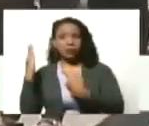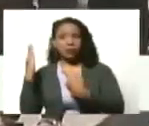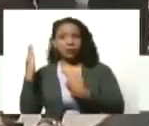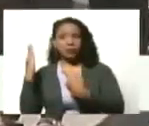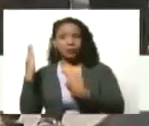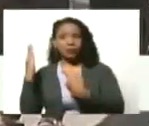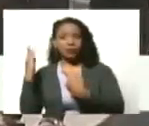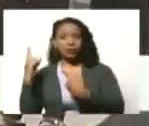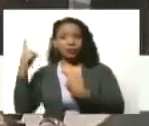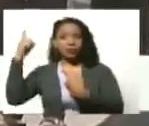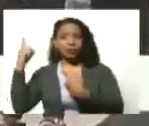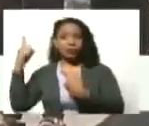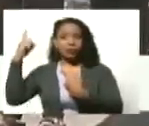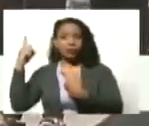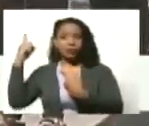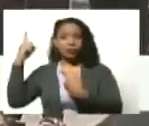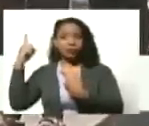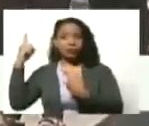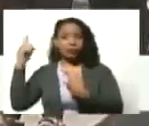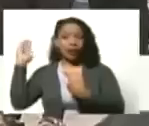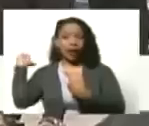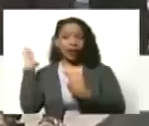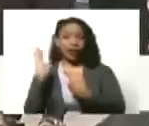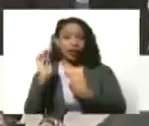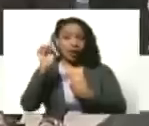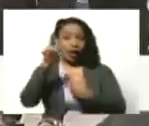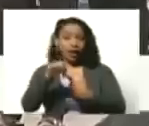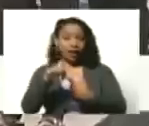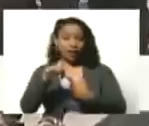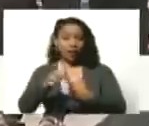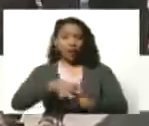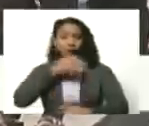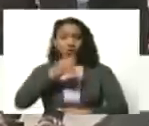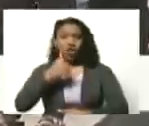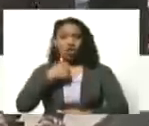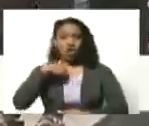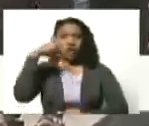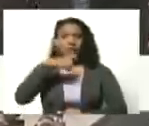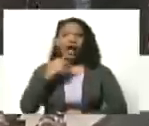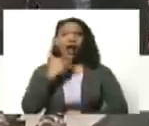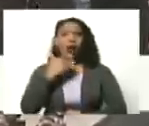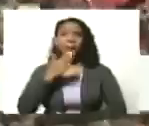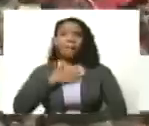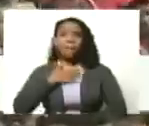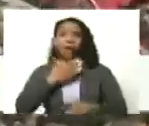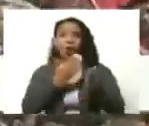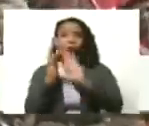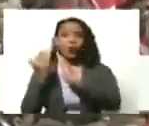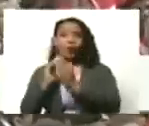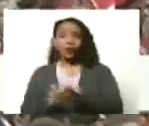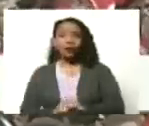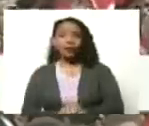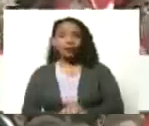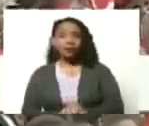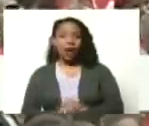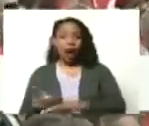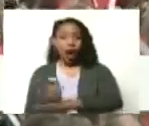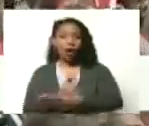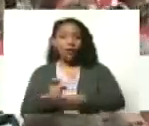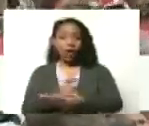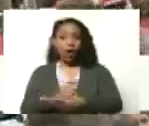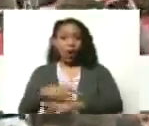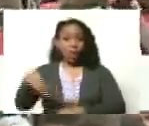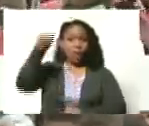Ella viene aquí y está en su discurso. Y dijo, necesito algo para mi comunidad. ¿El gobernador se va a